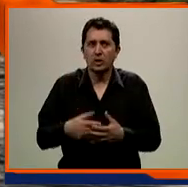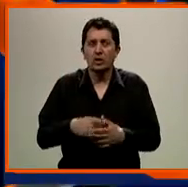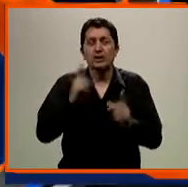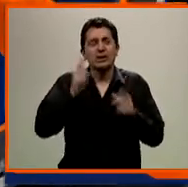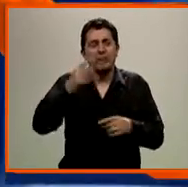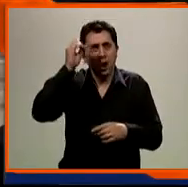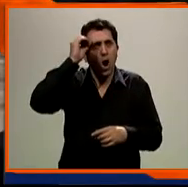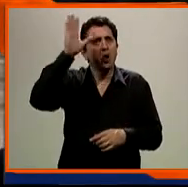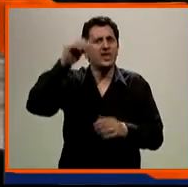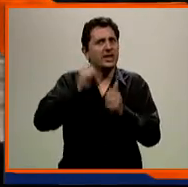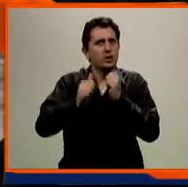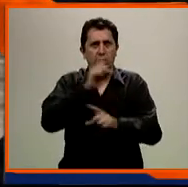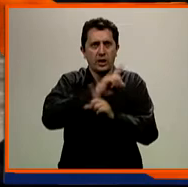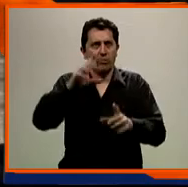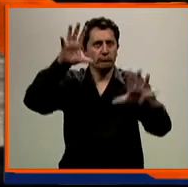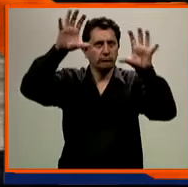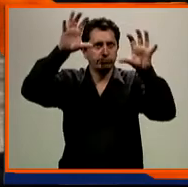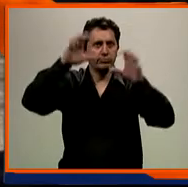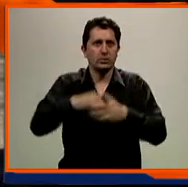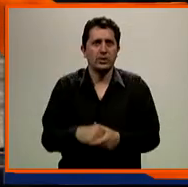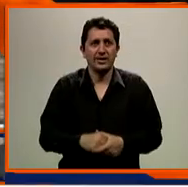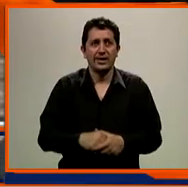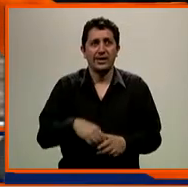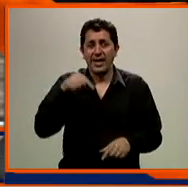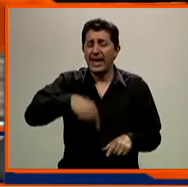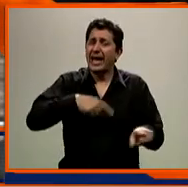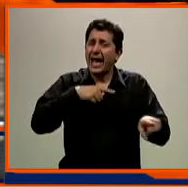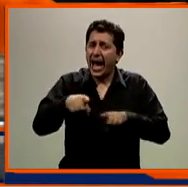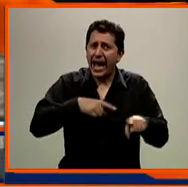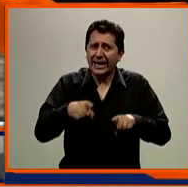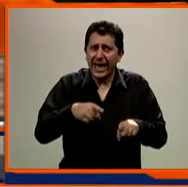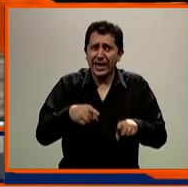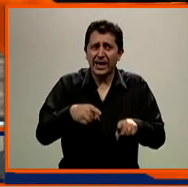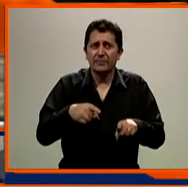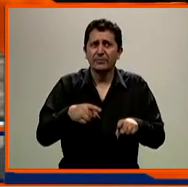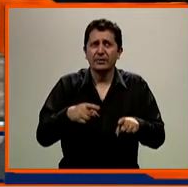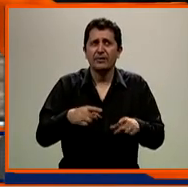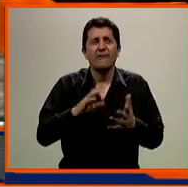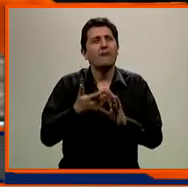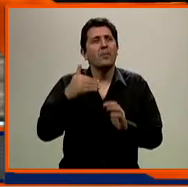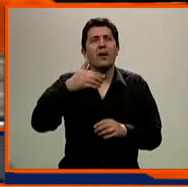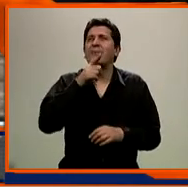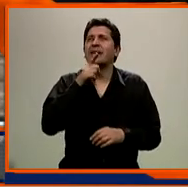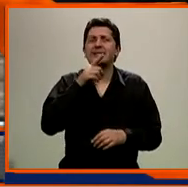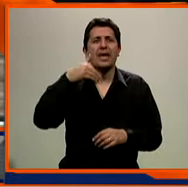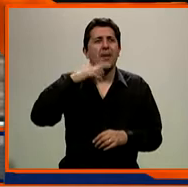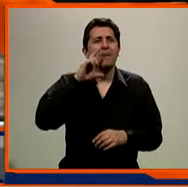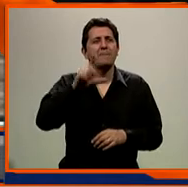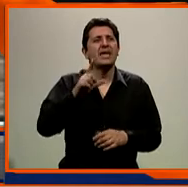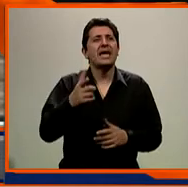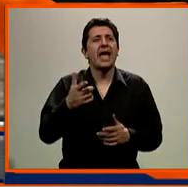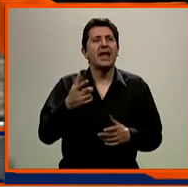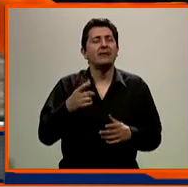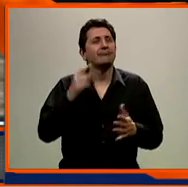haciendo justicia. Esta carrera por segunda vez es como Miguel de nuevo está marcando